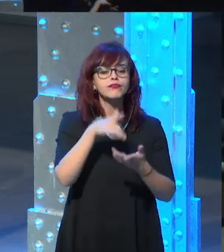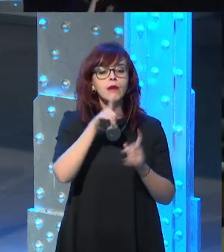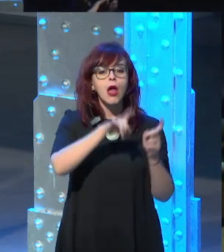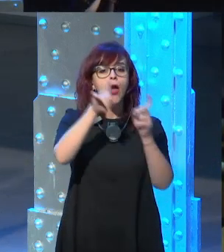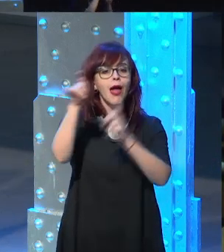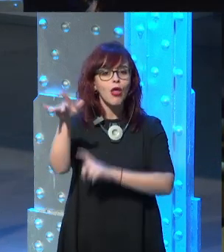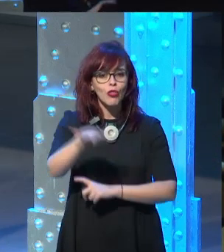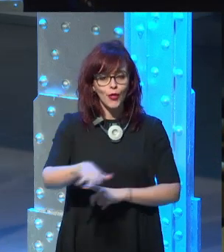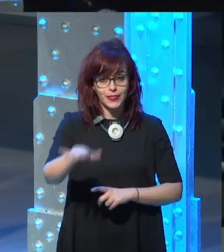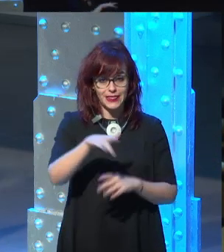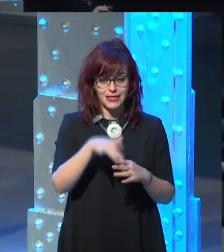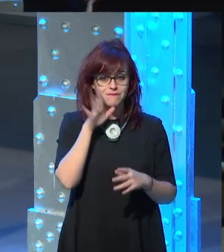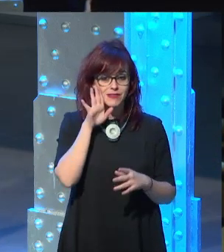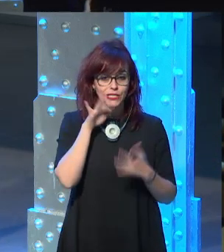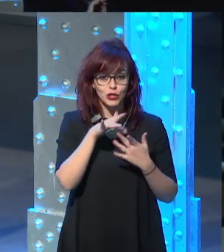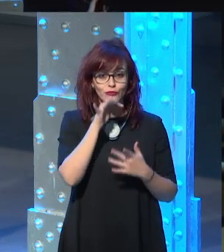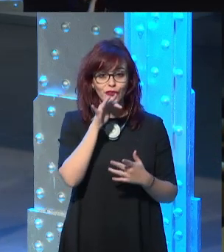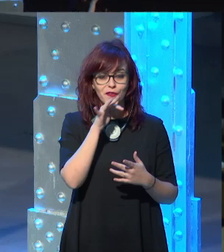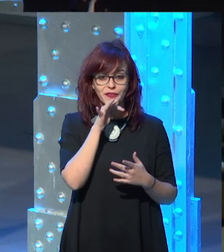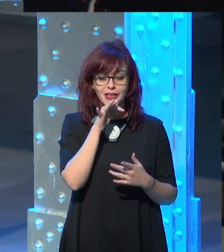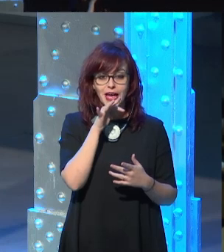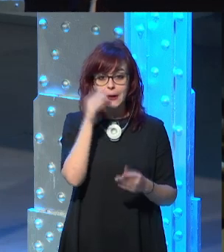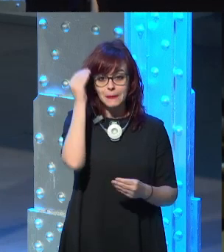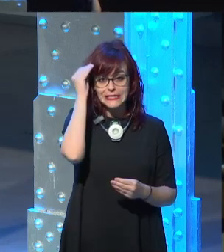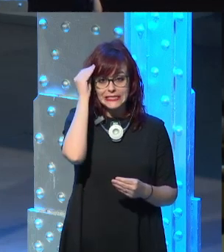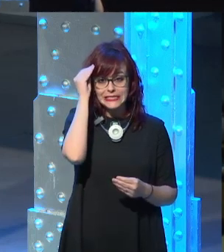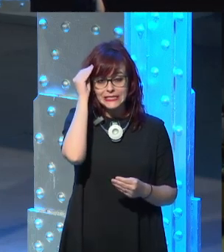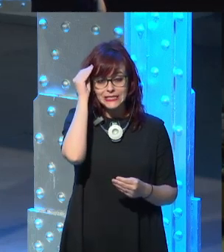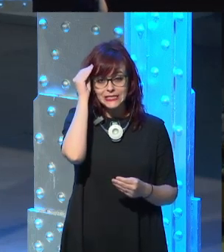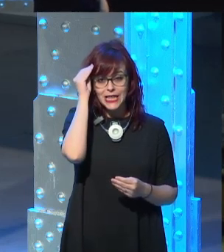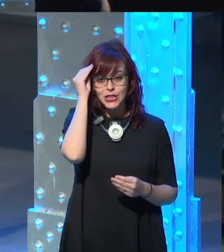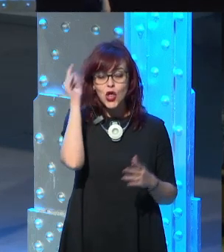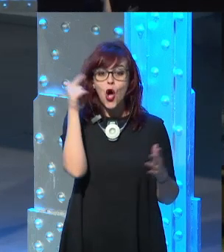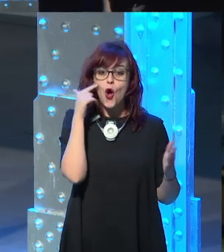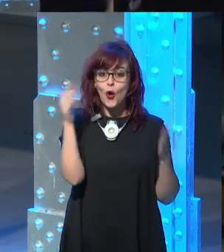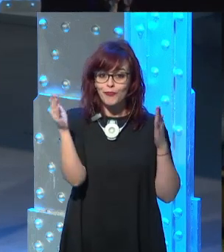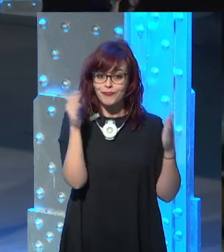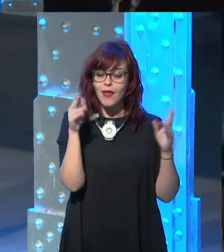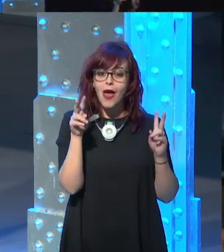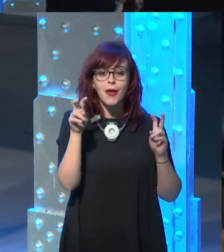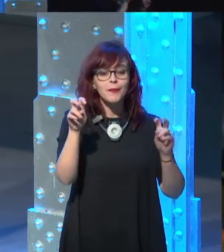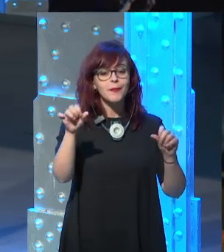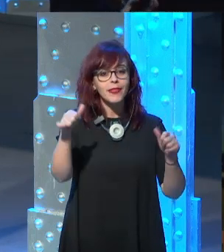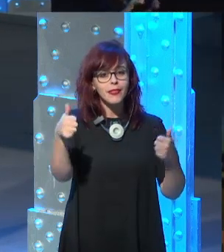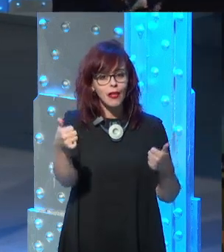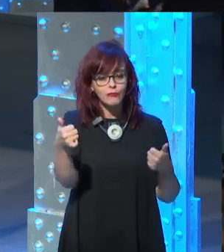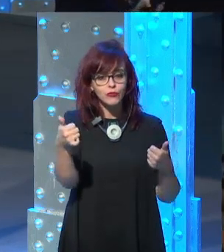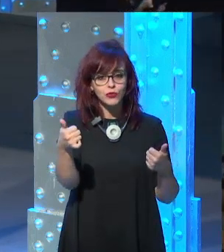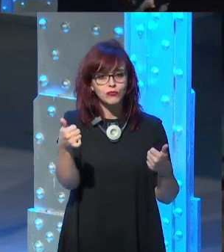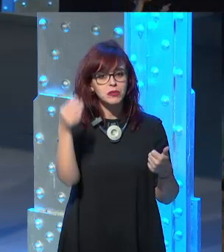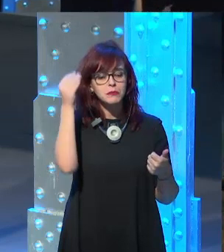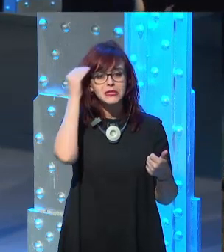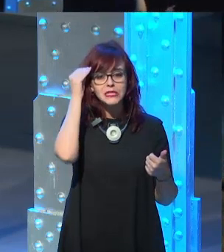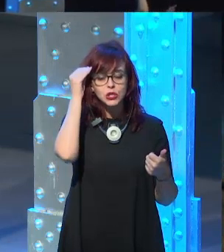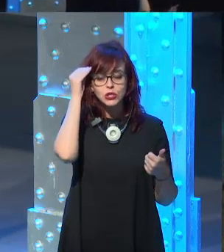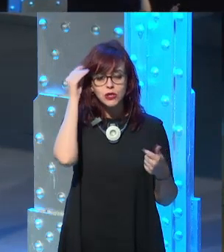verla? Esto todavía está un poco en la fase muy inicial, pero supongo que la idea es